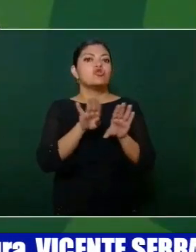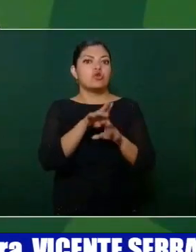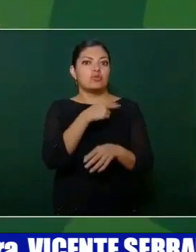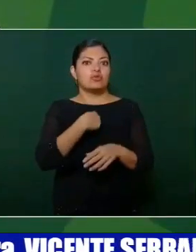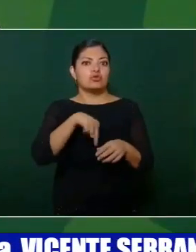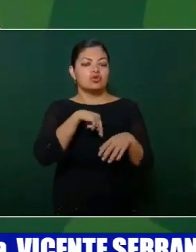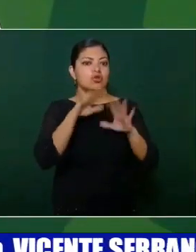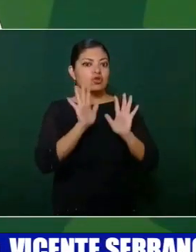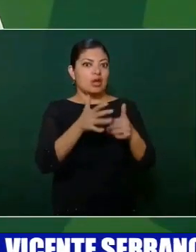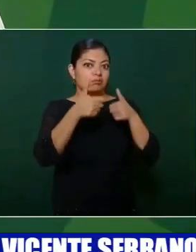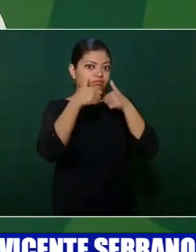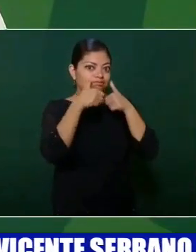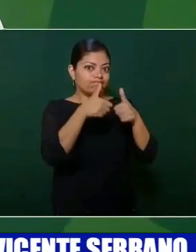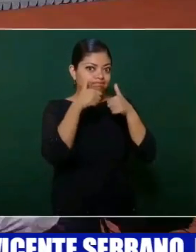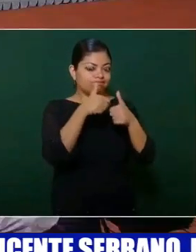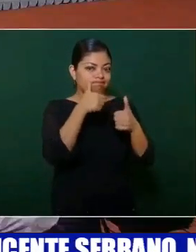o